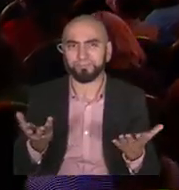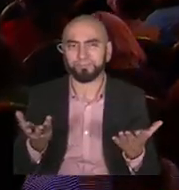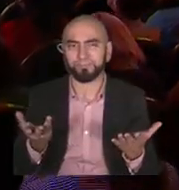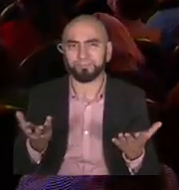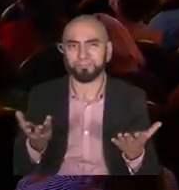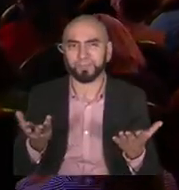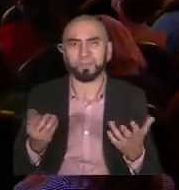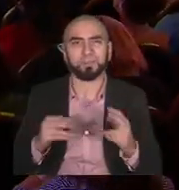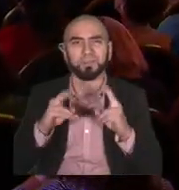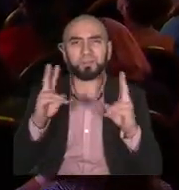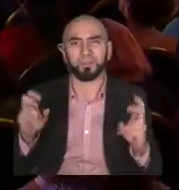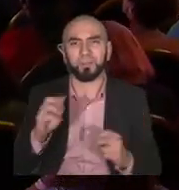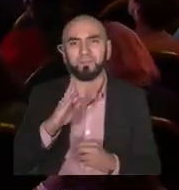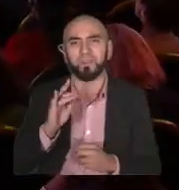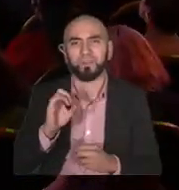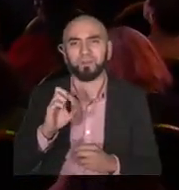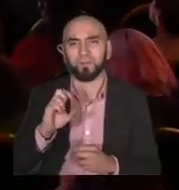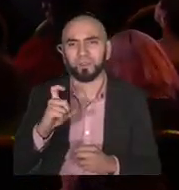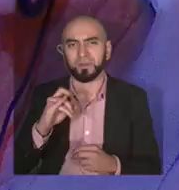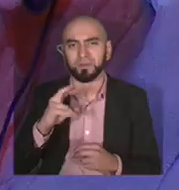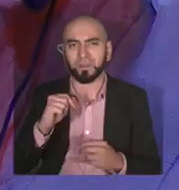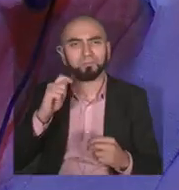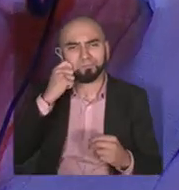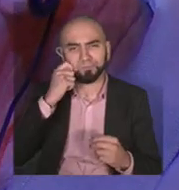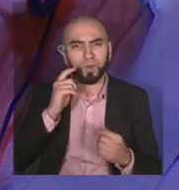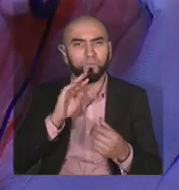determinación biogénica de la personalidad. Esas son